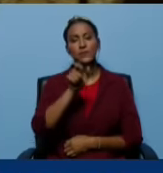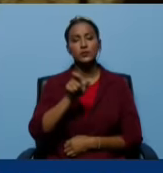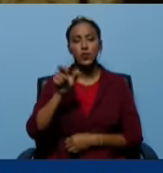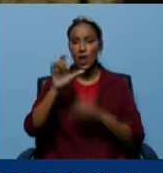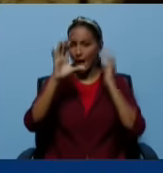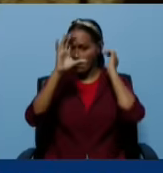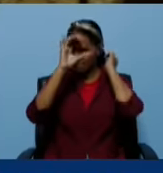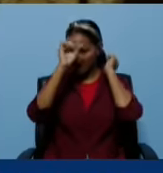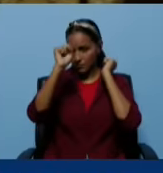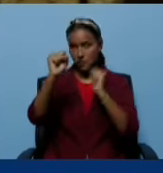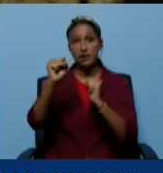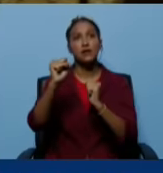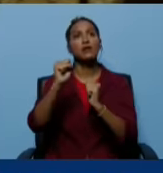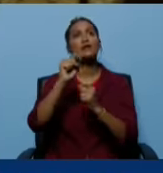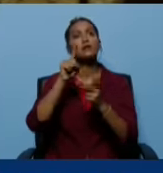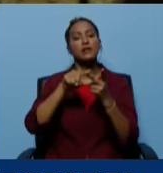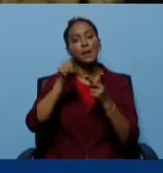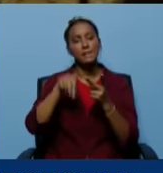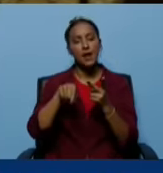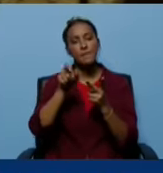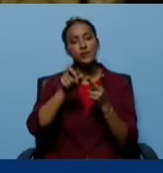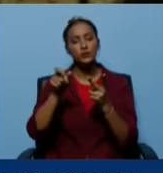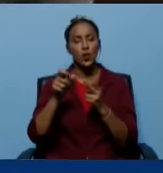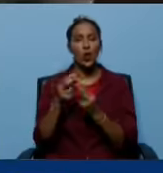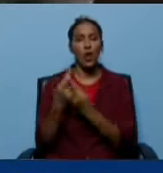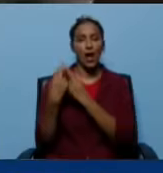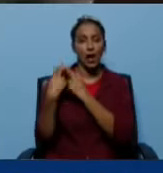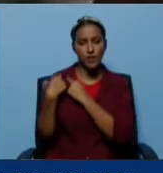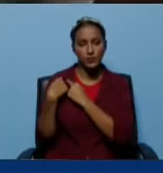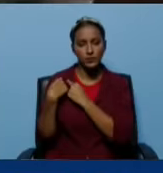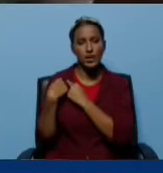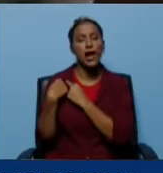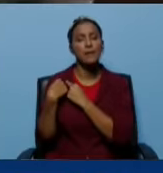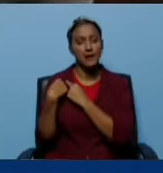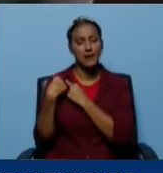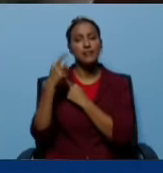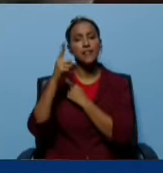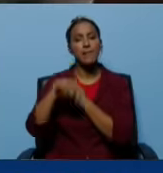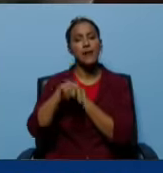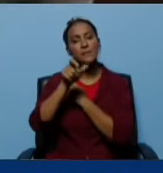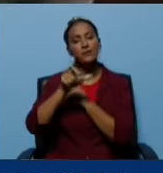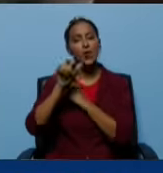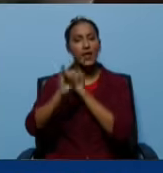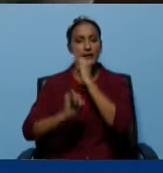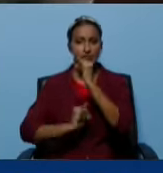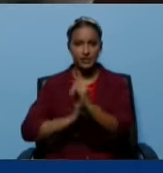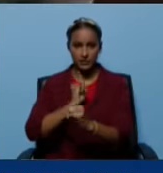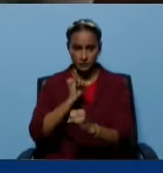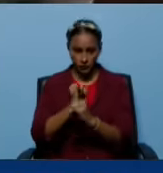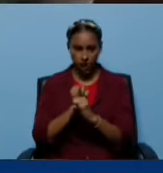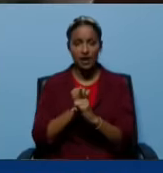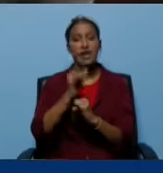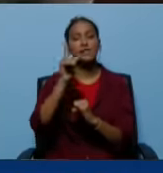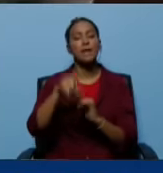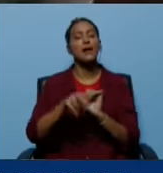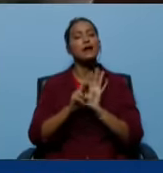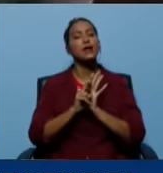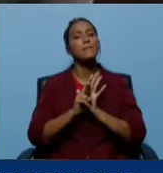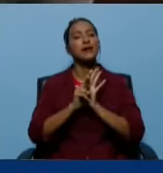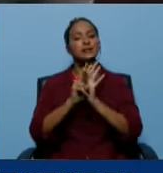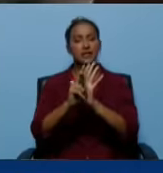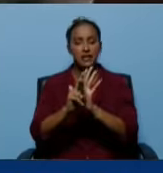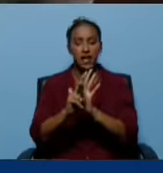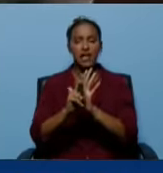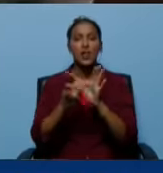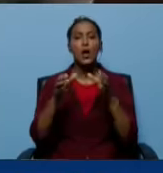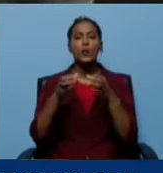honorables encargados de negocios, organismos internacionales y representantes del cuerpo diplomático acreditado en